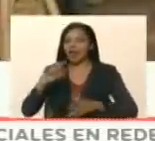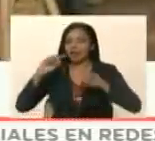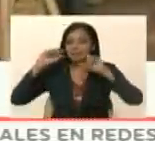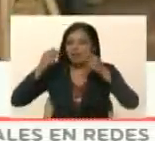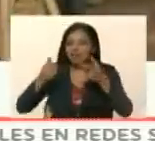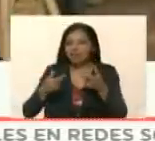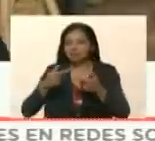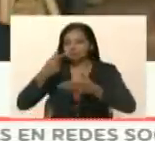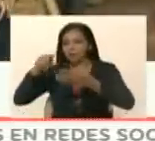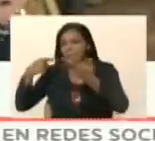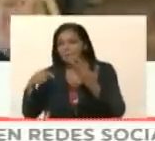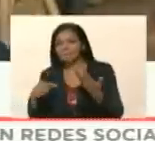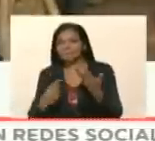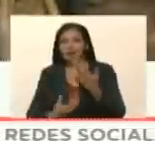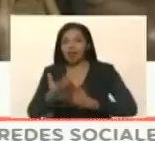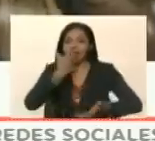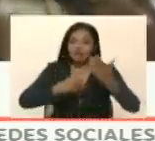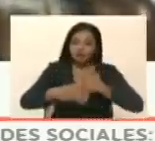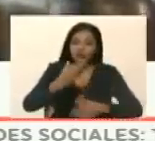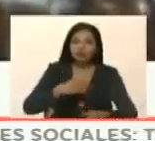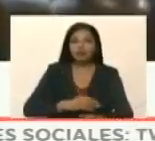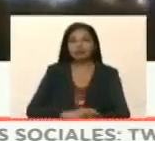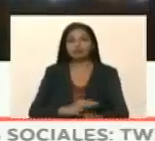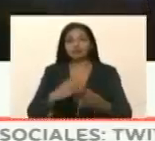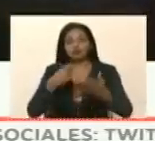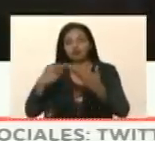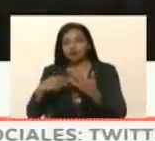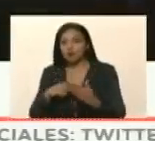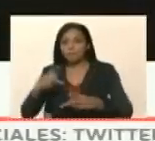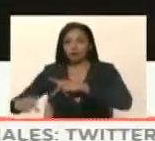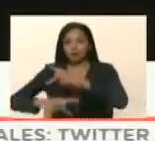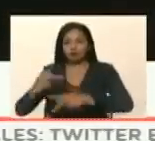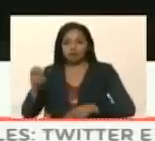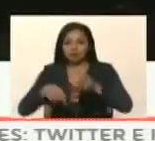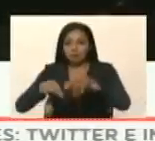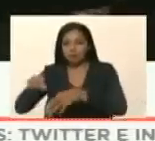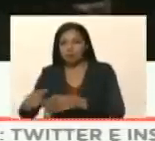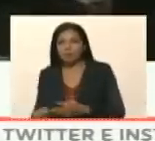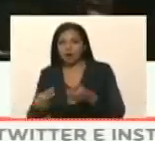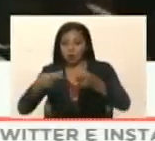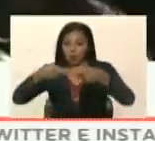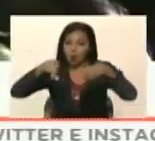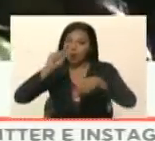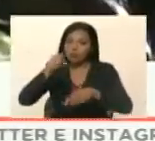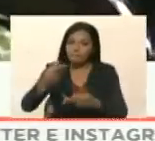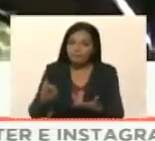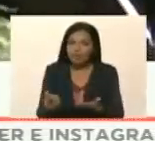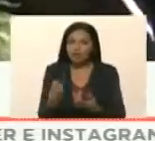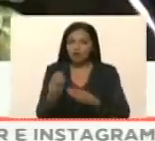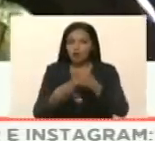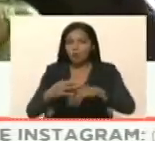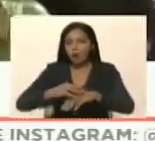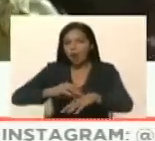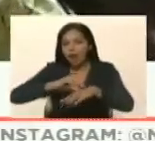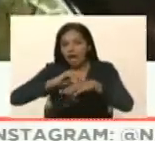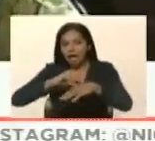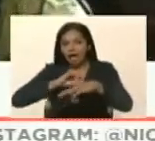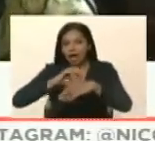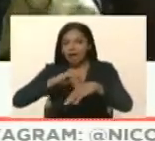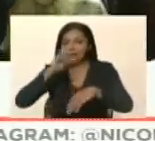coliflor, las frutas, producir el huevo, la carne de